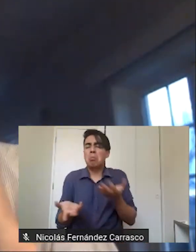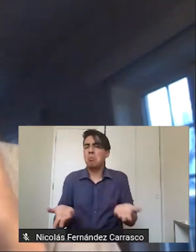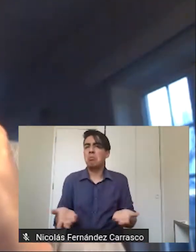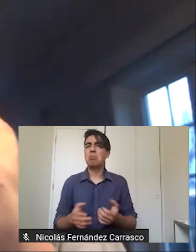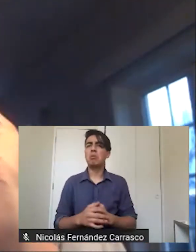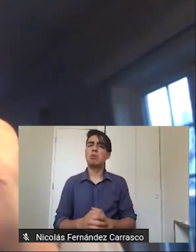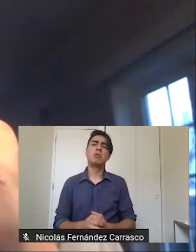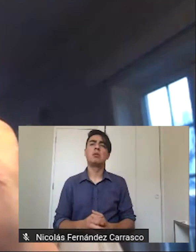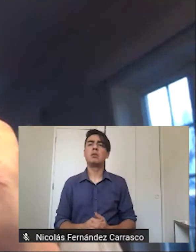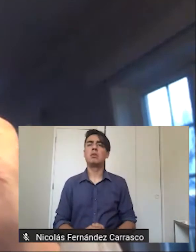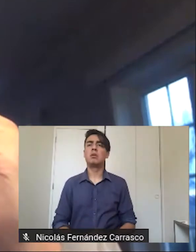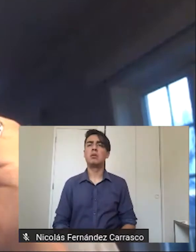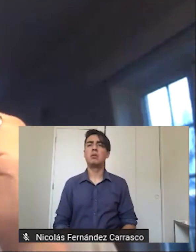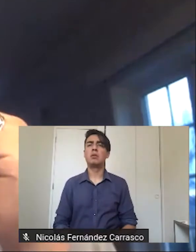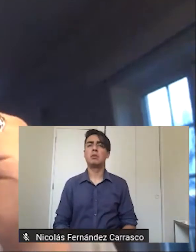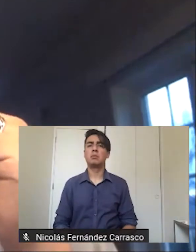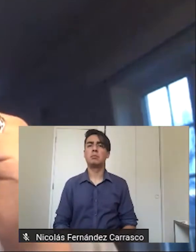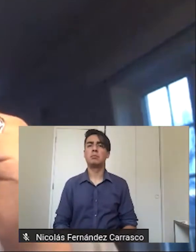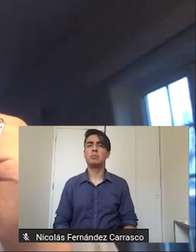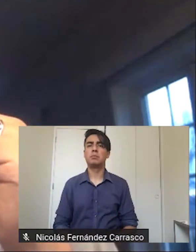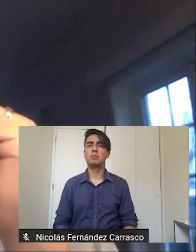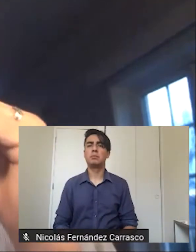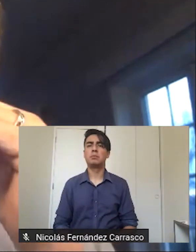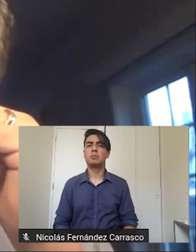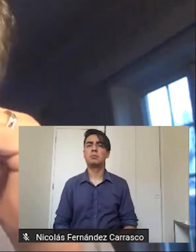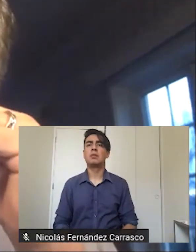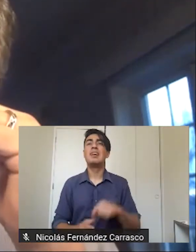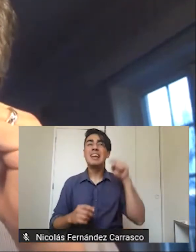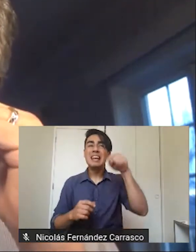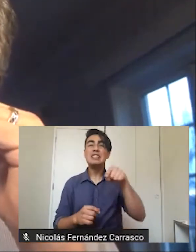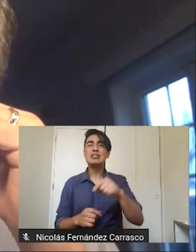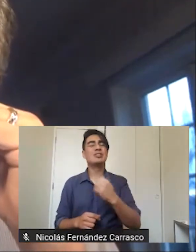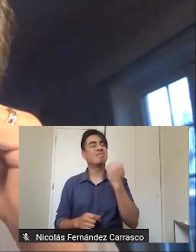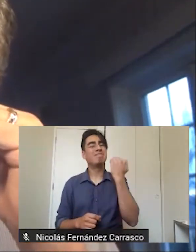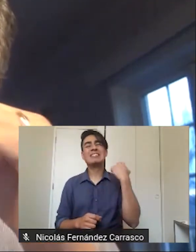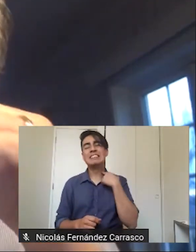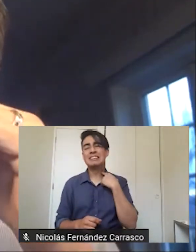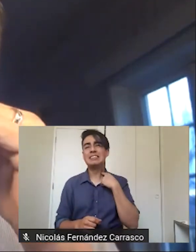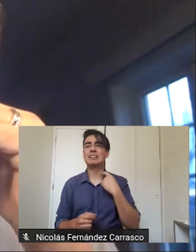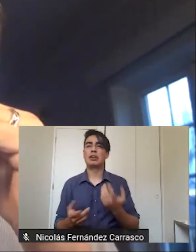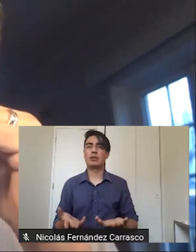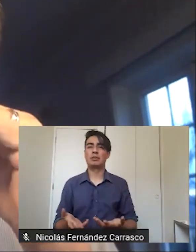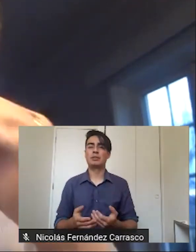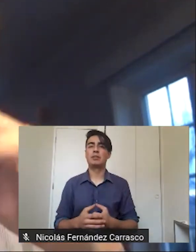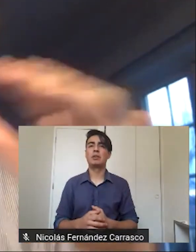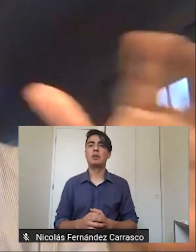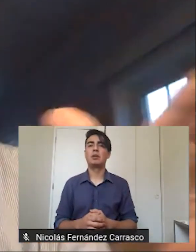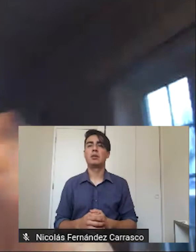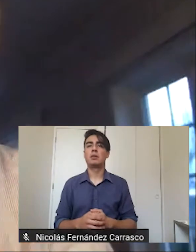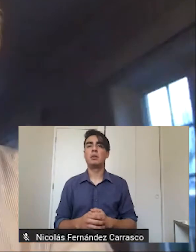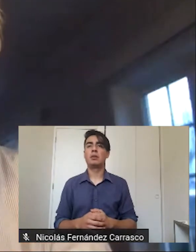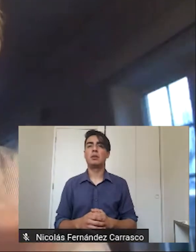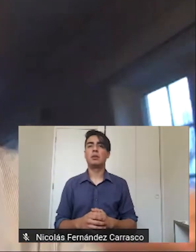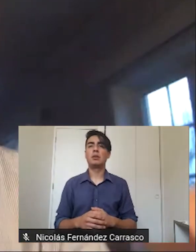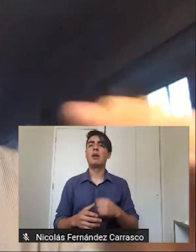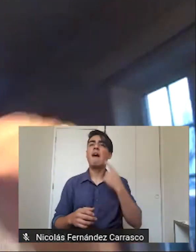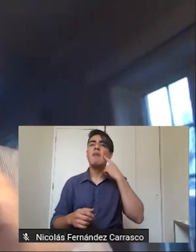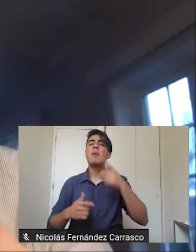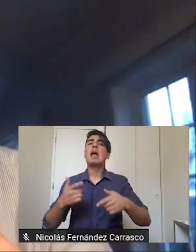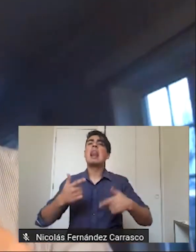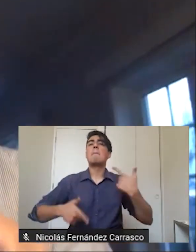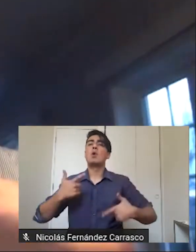Y eso es un error que vemos comúnmente en la